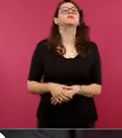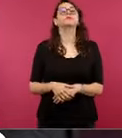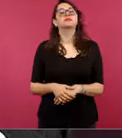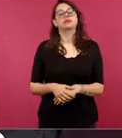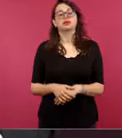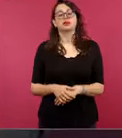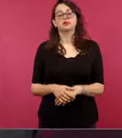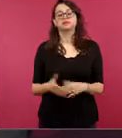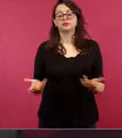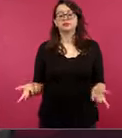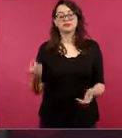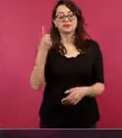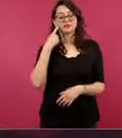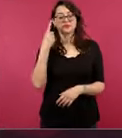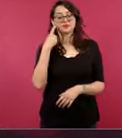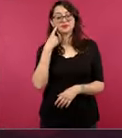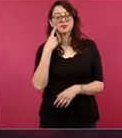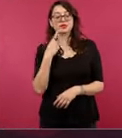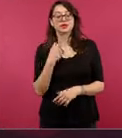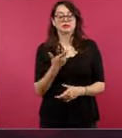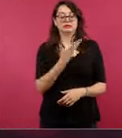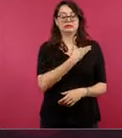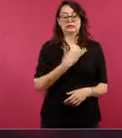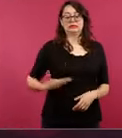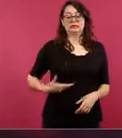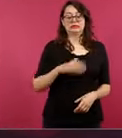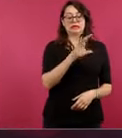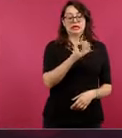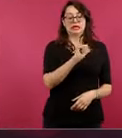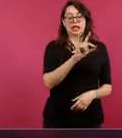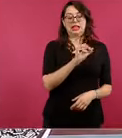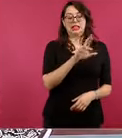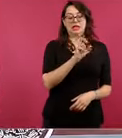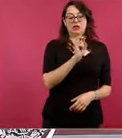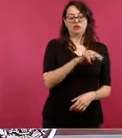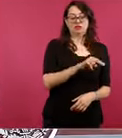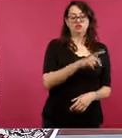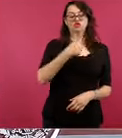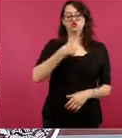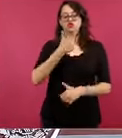y estaba yo planteando que